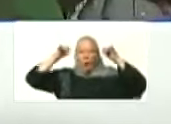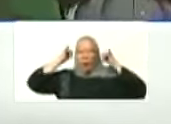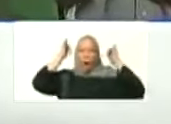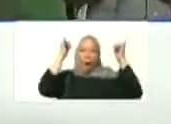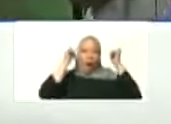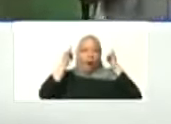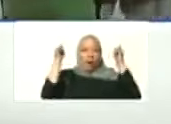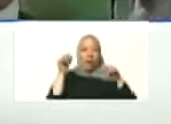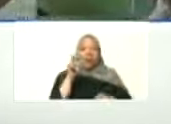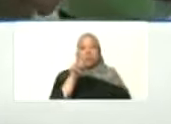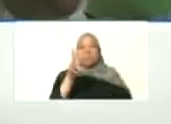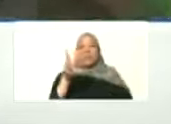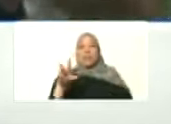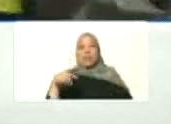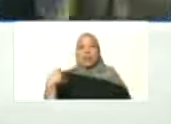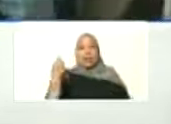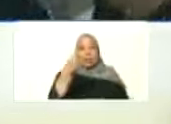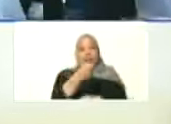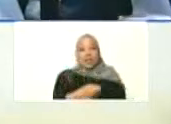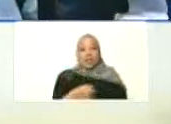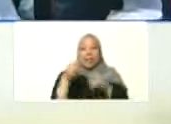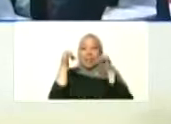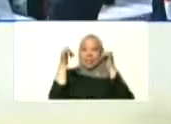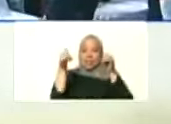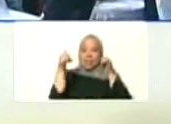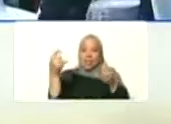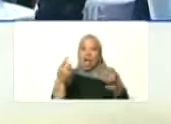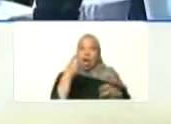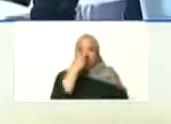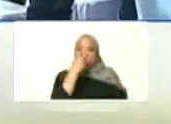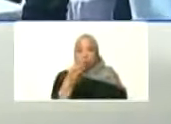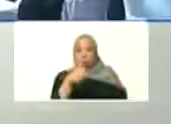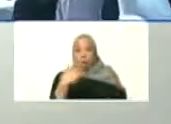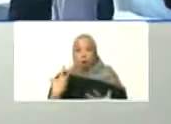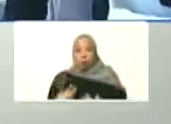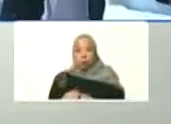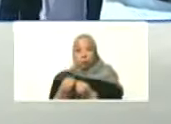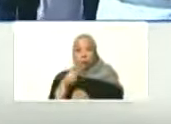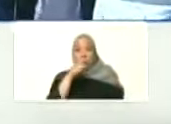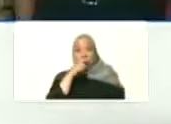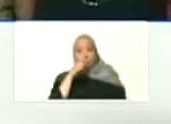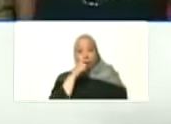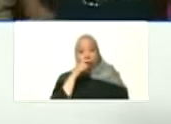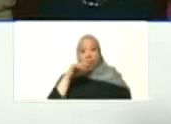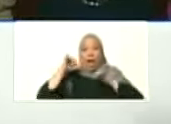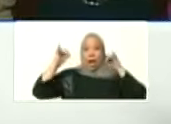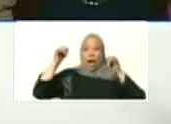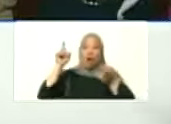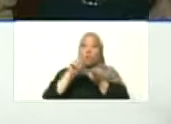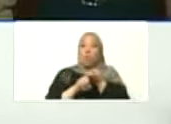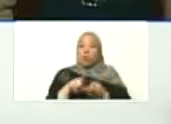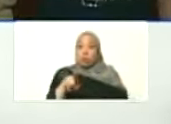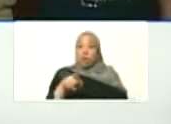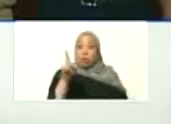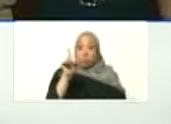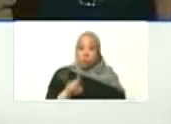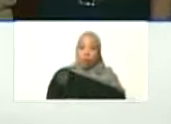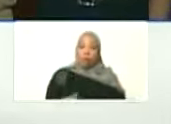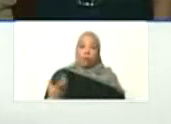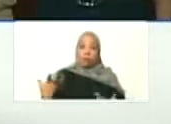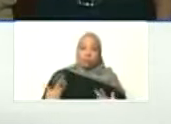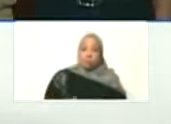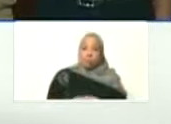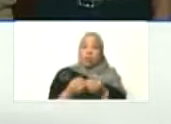Promo 23, tremendo matiné, presidente, te he invitado que nos acompañe con Cilia. Pueden